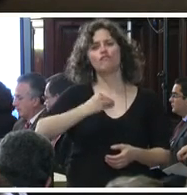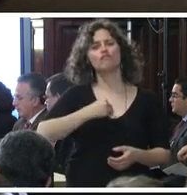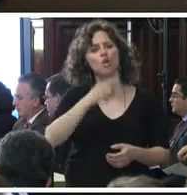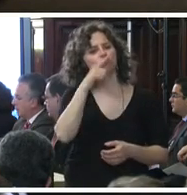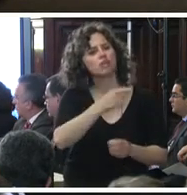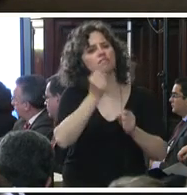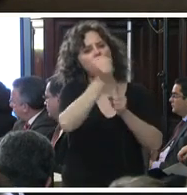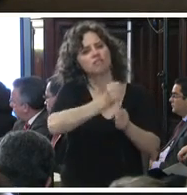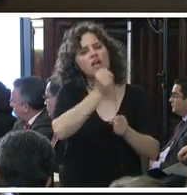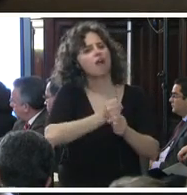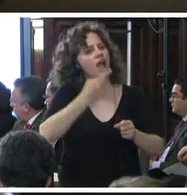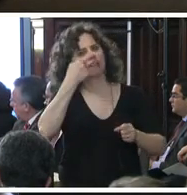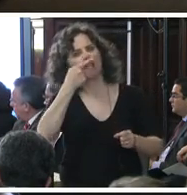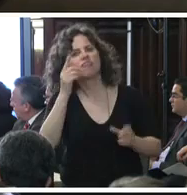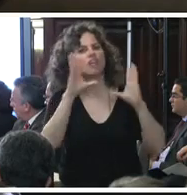wind